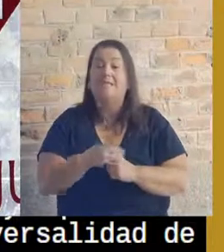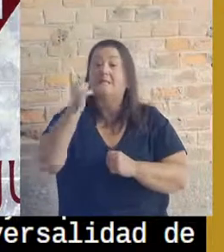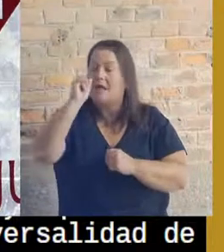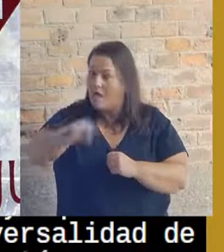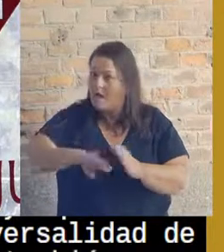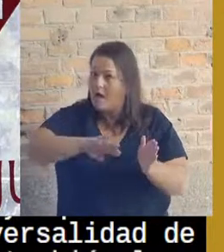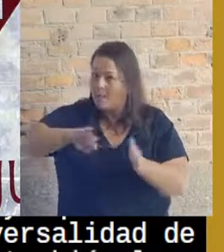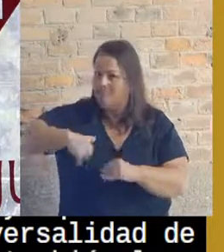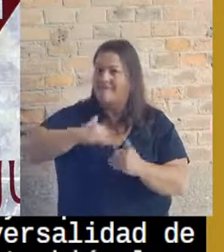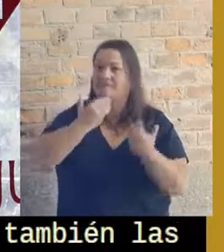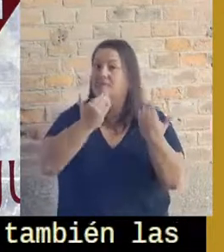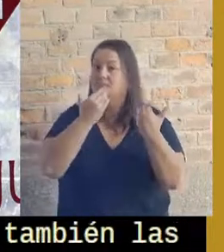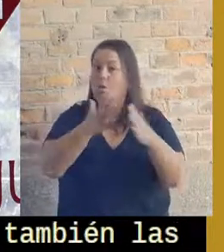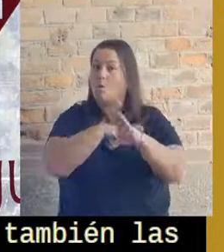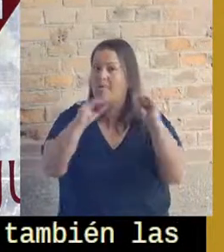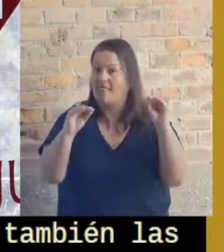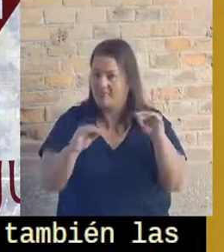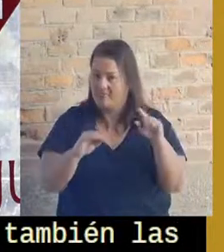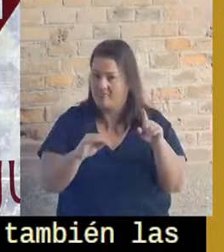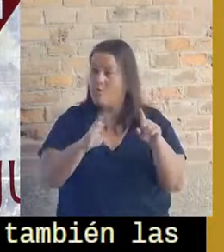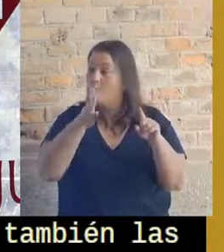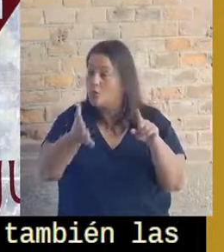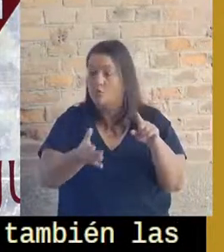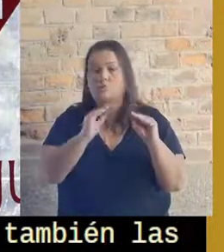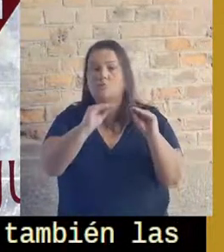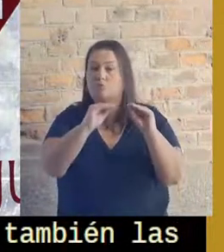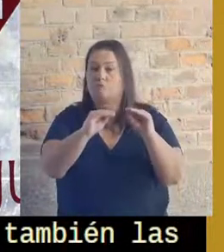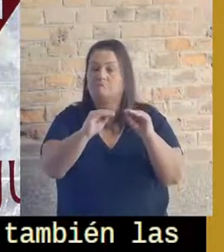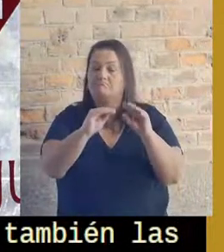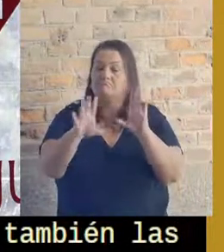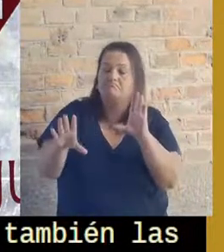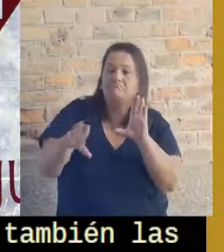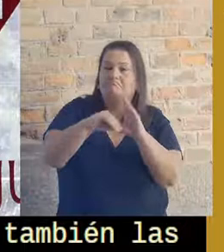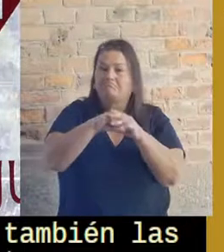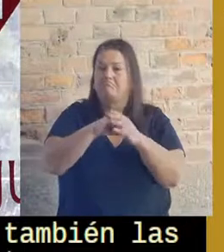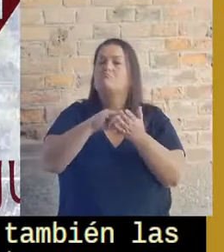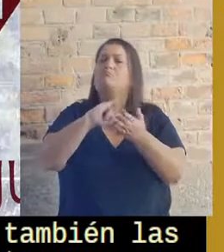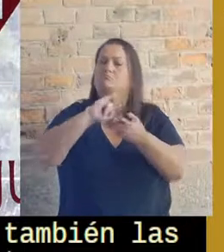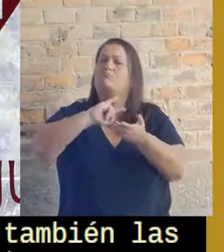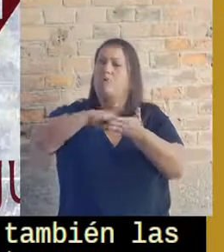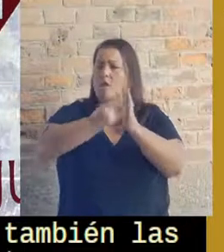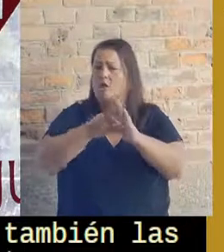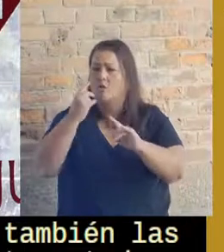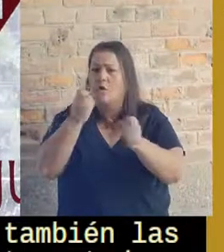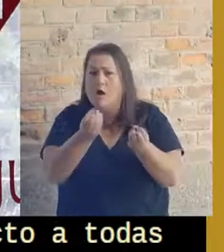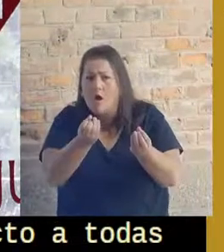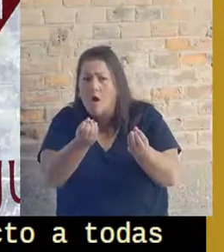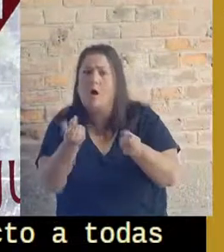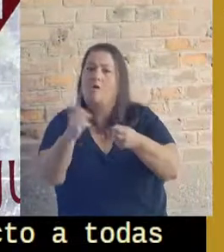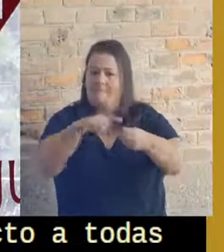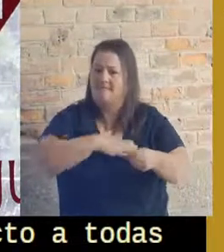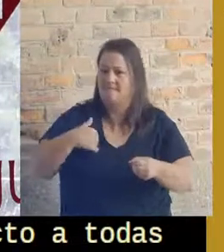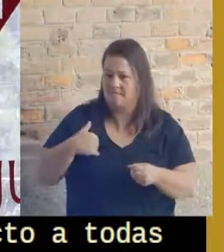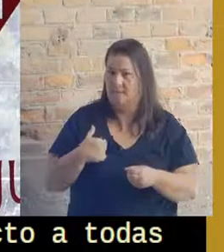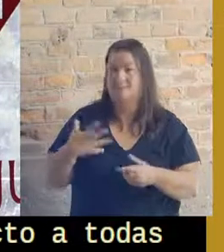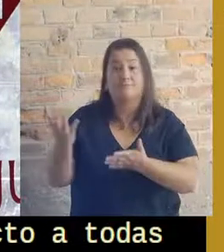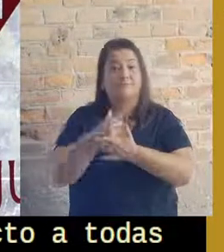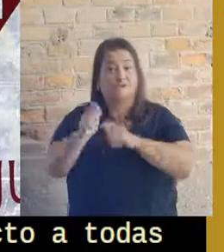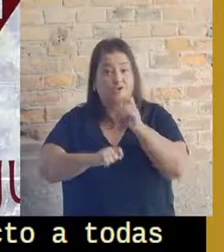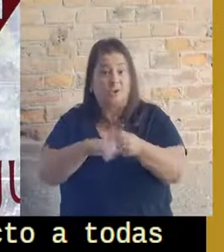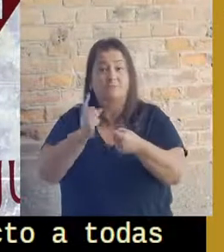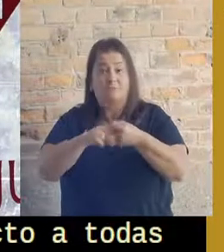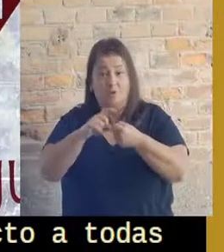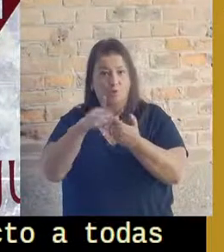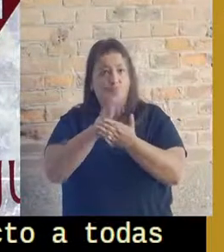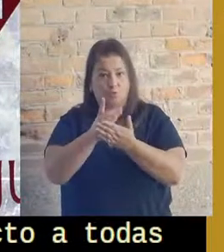apte dar también las gracias a la universidad por por sumarse a este proyecto a todas las personas que habéis participado